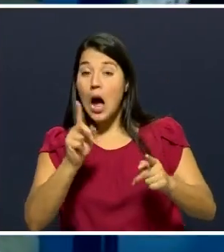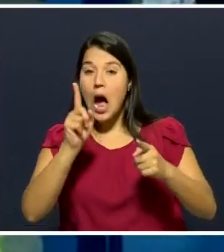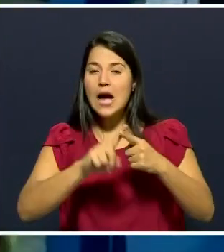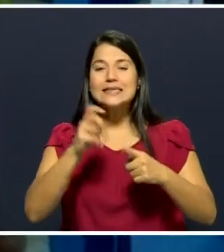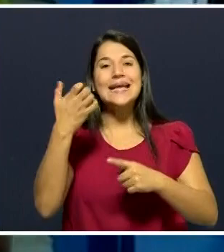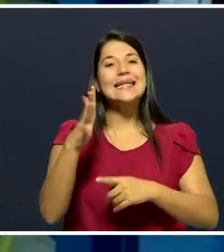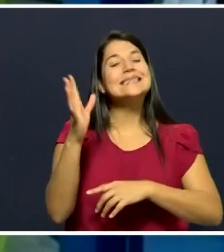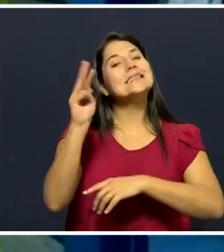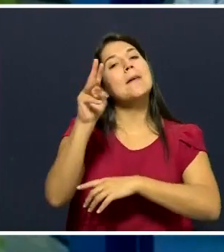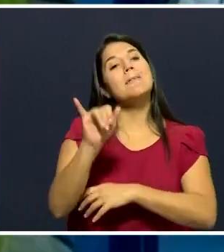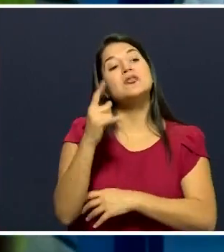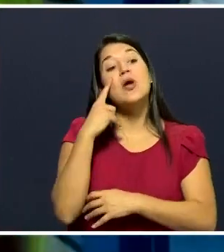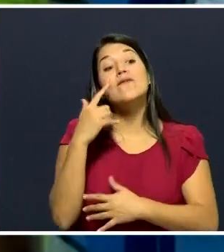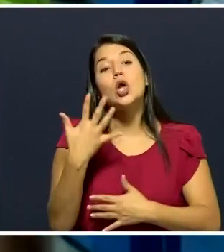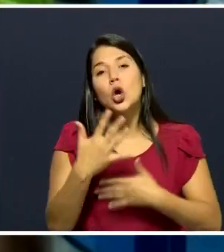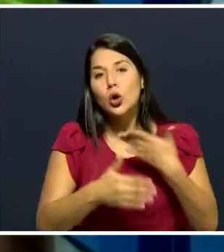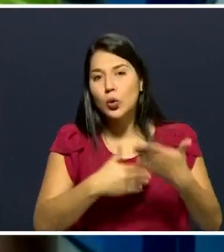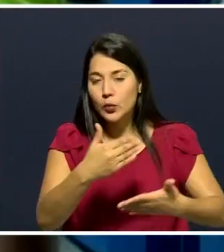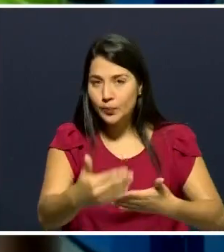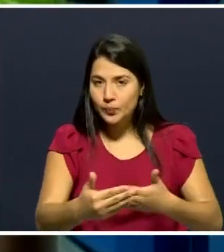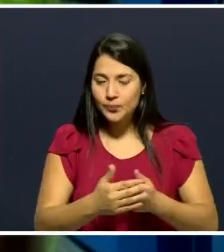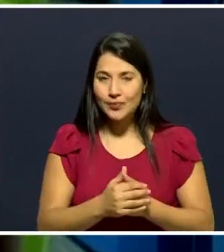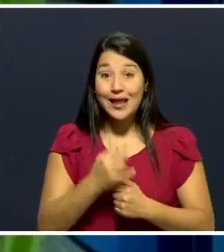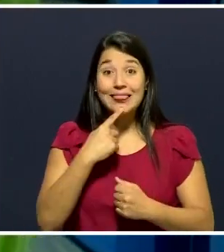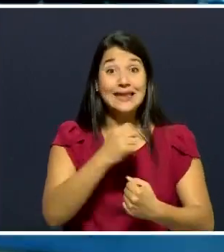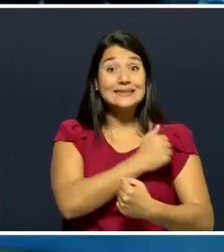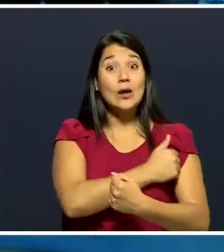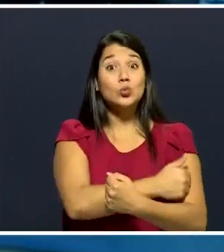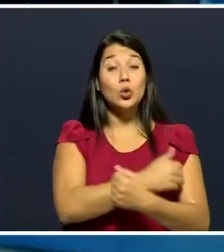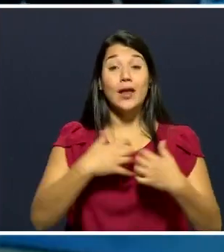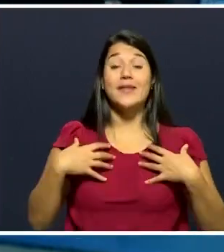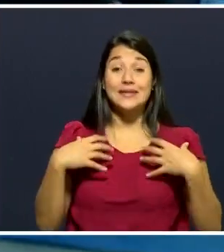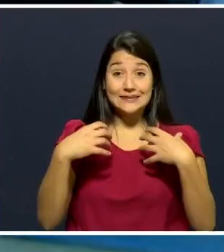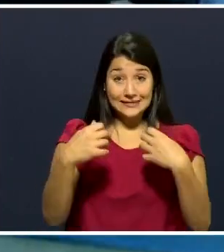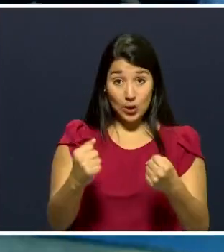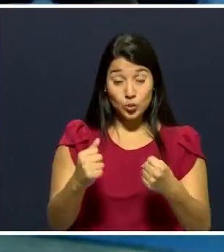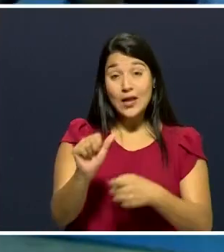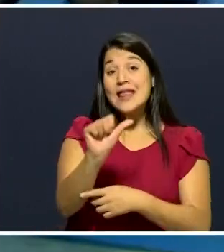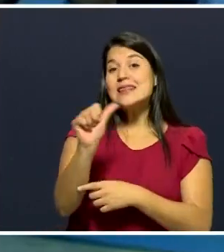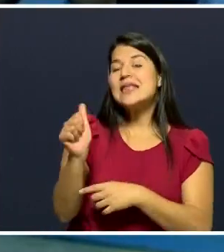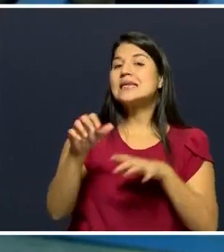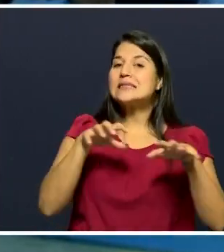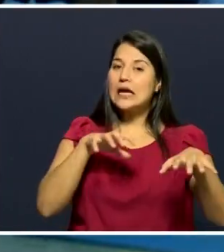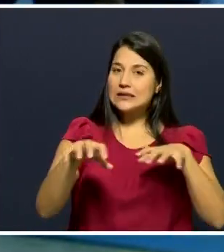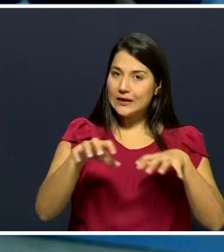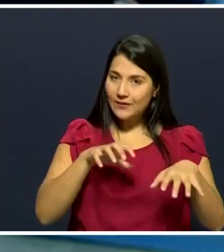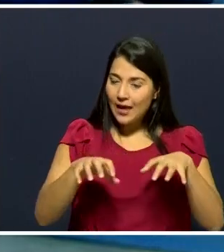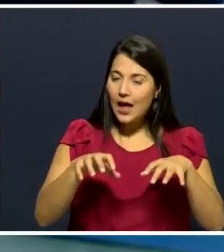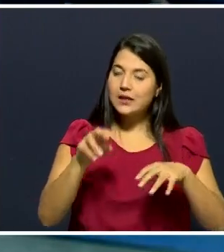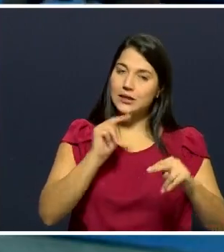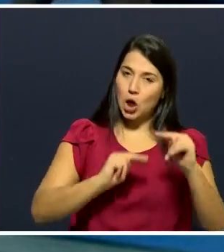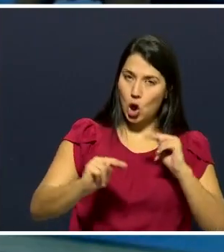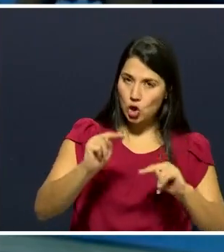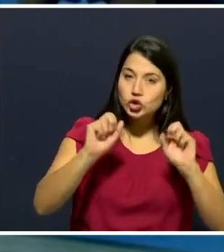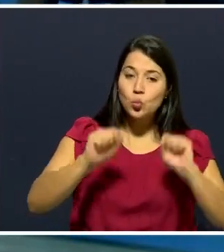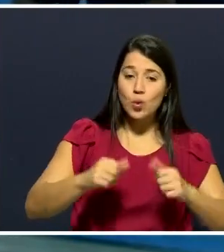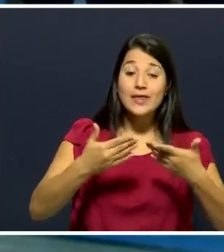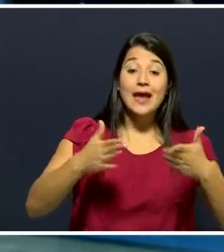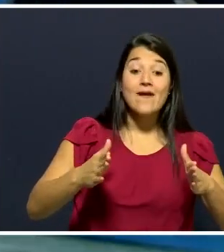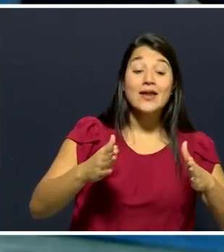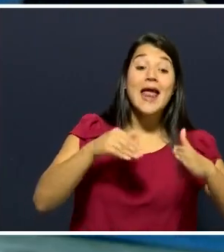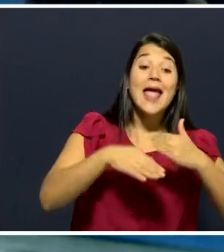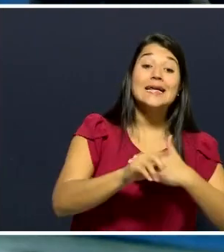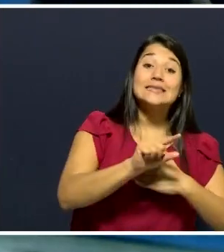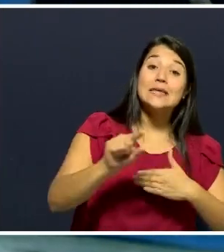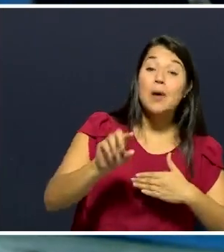de este mismo mes. De acuerdo con las autoridades de salud, 10 actividades comerciales podrán operar entre semana y fines de semana,